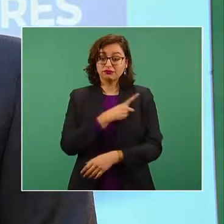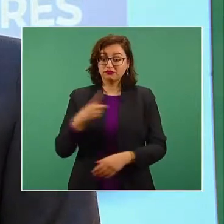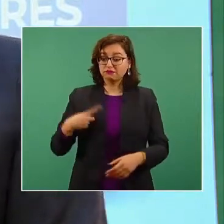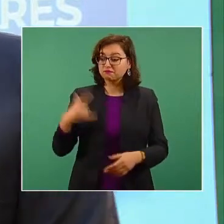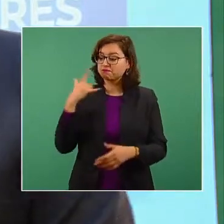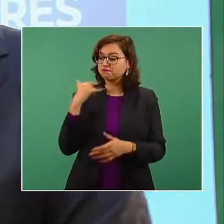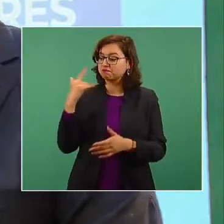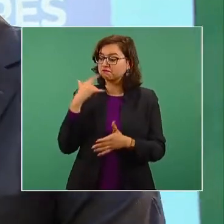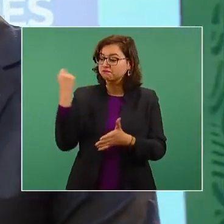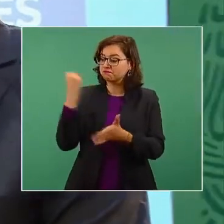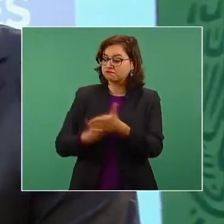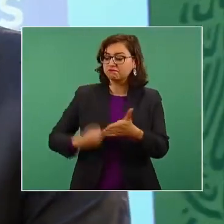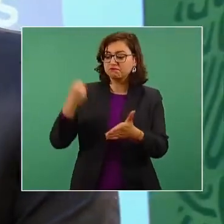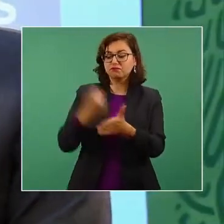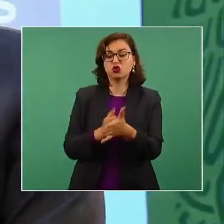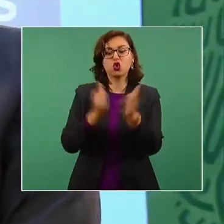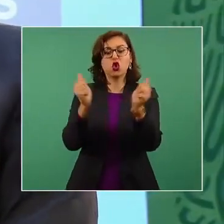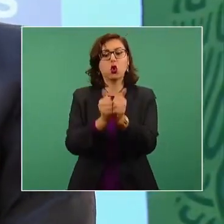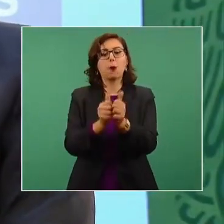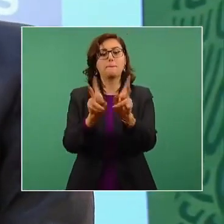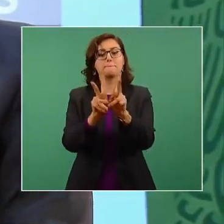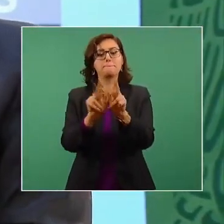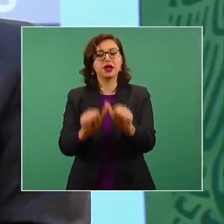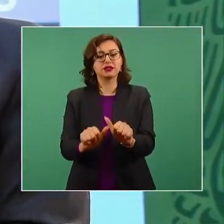Ha sido, es y será pacífico.